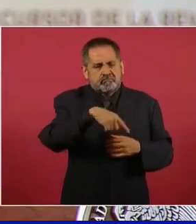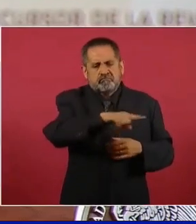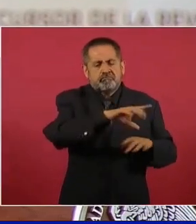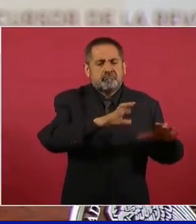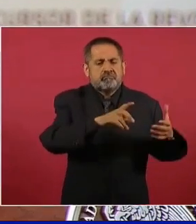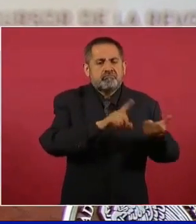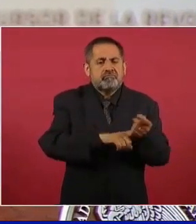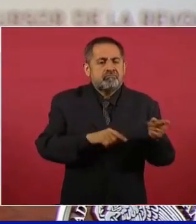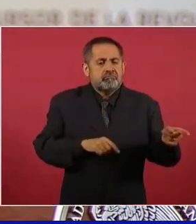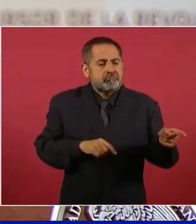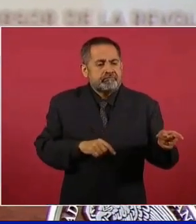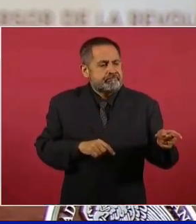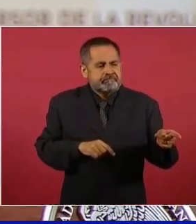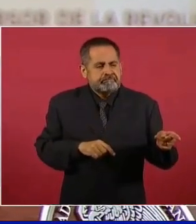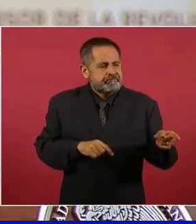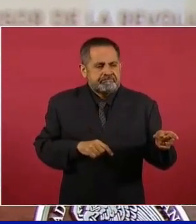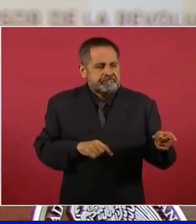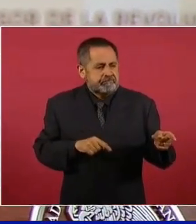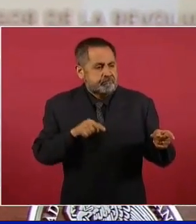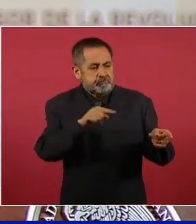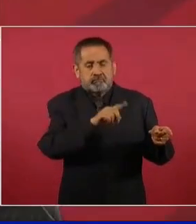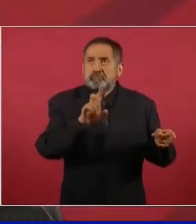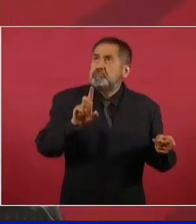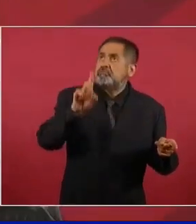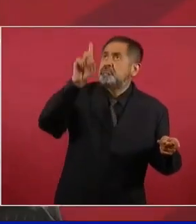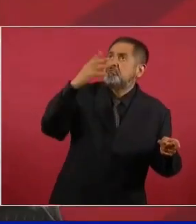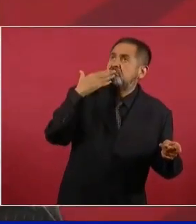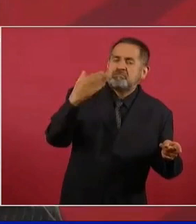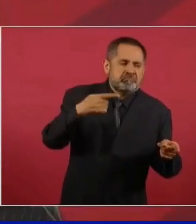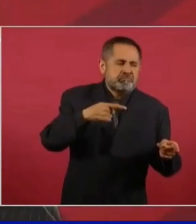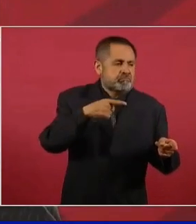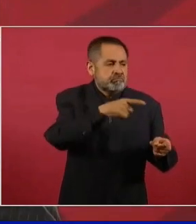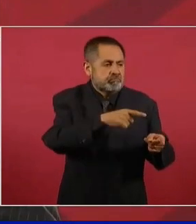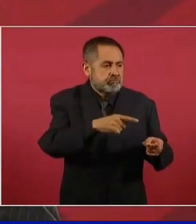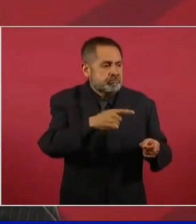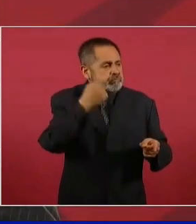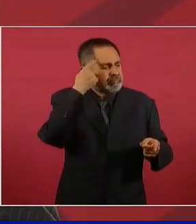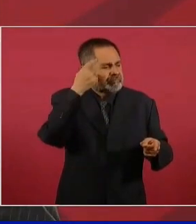que el único Dios que tenían era el dinero.